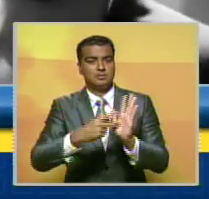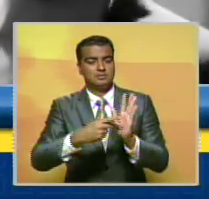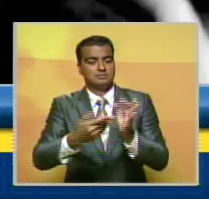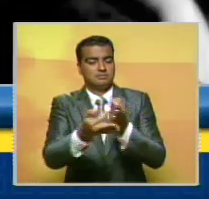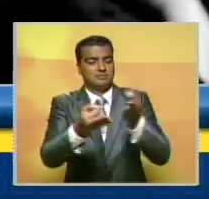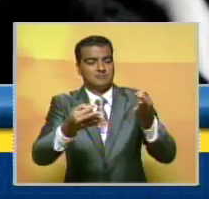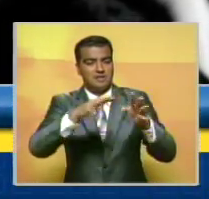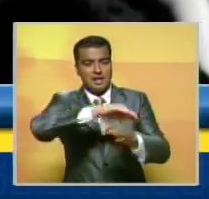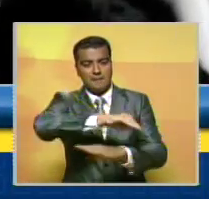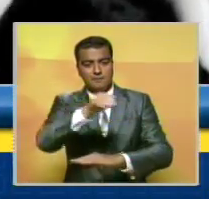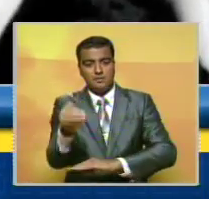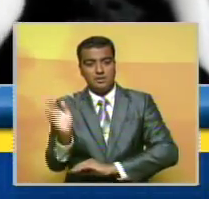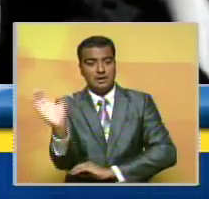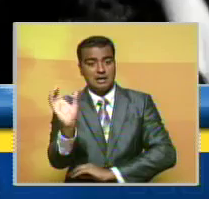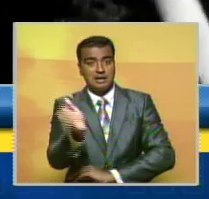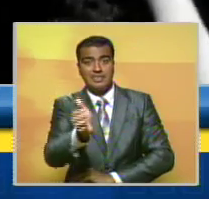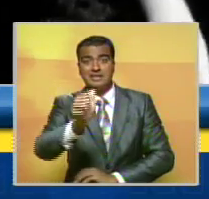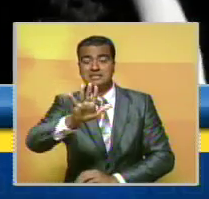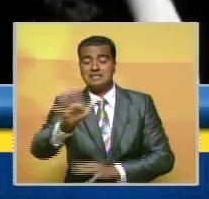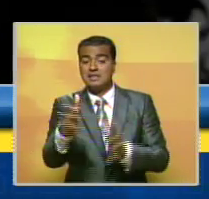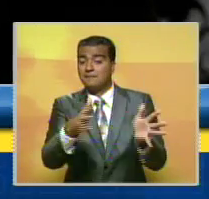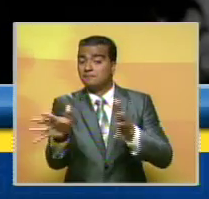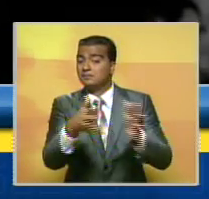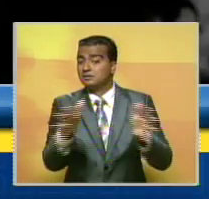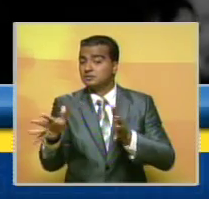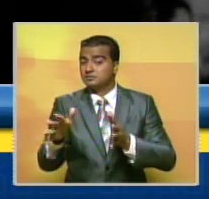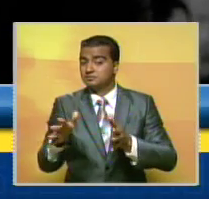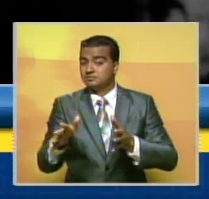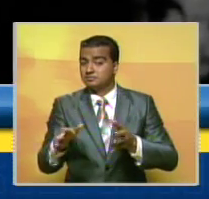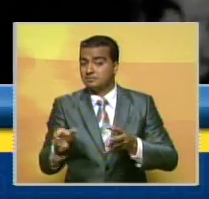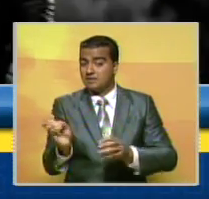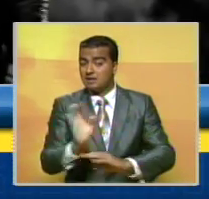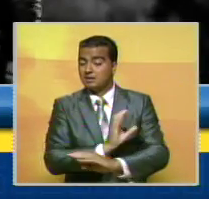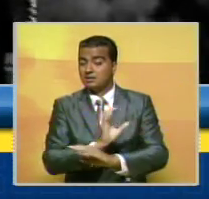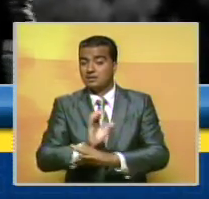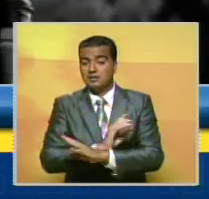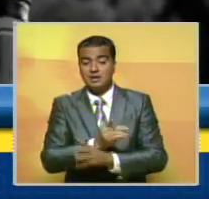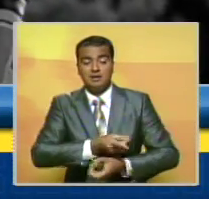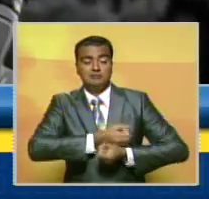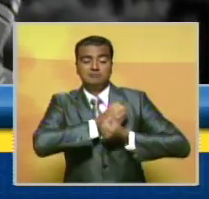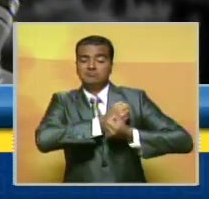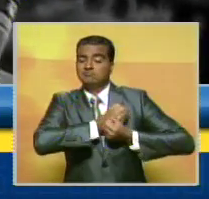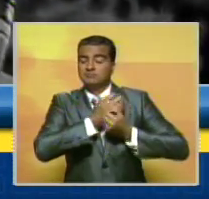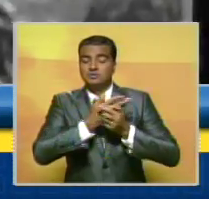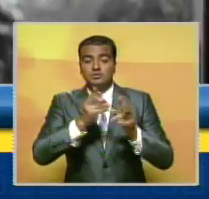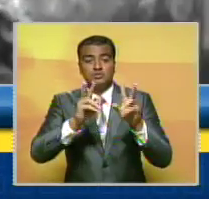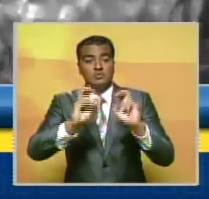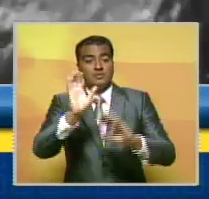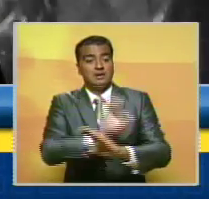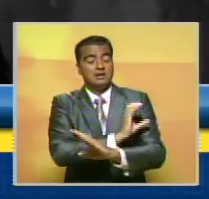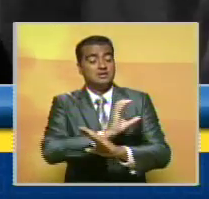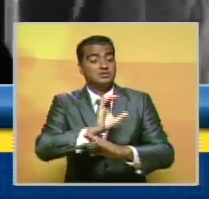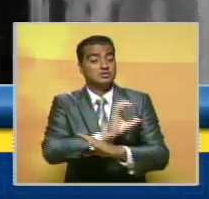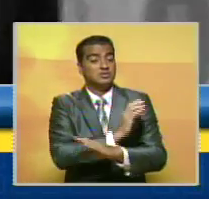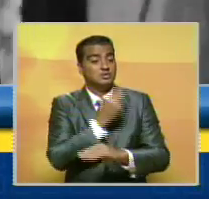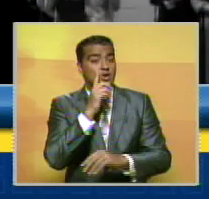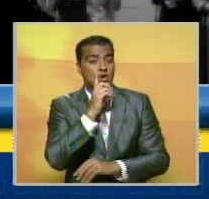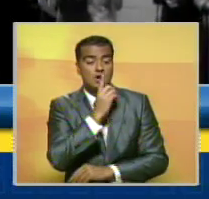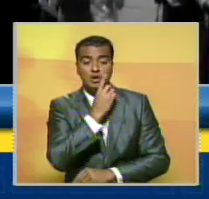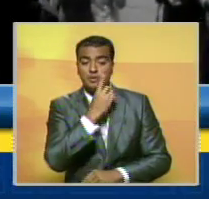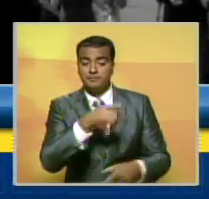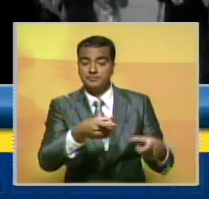al Poliedro de Caracas este 15 de marzo. El bachatero enamorará al público capitalino con su nueva canción que se desprende de su